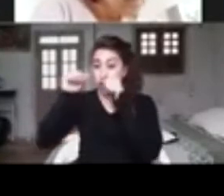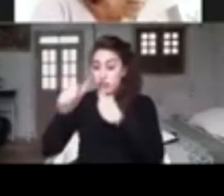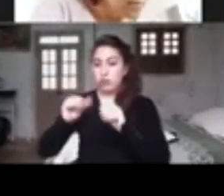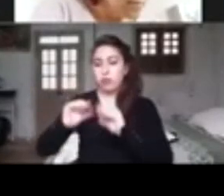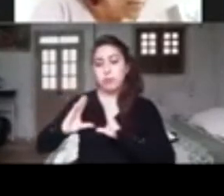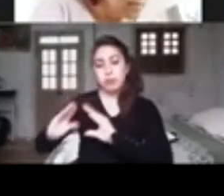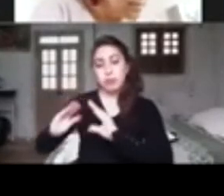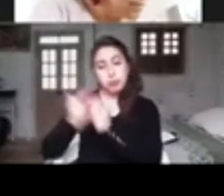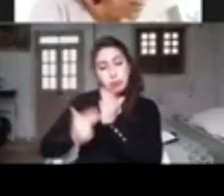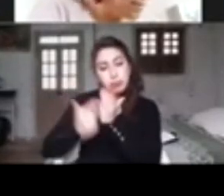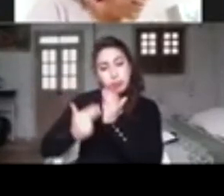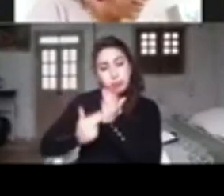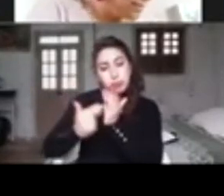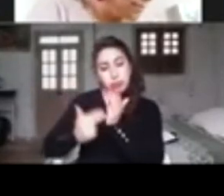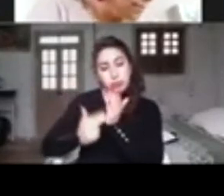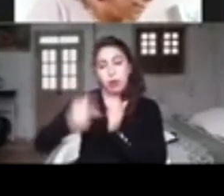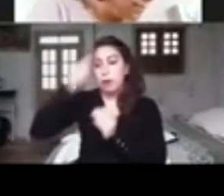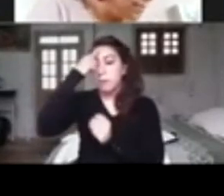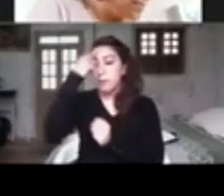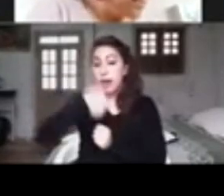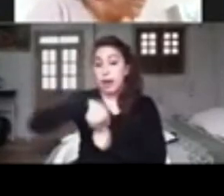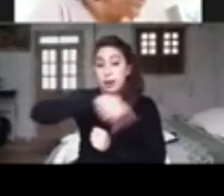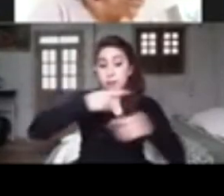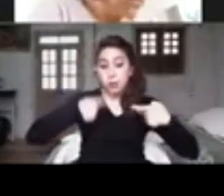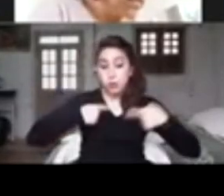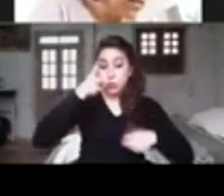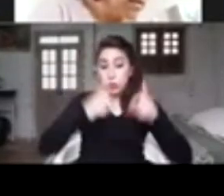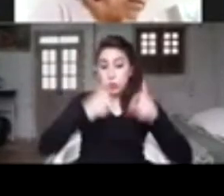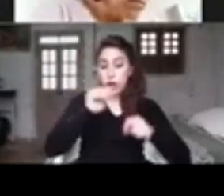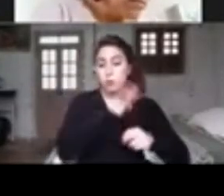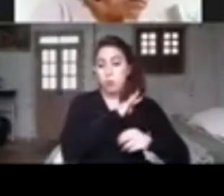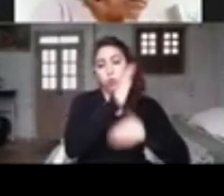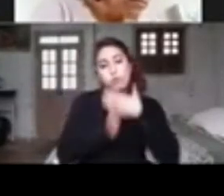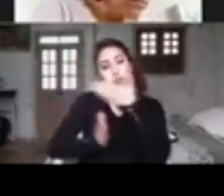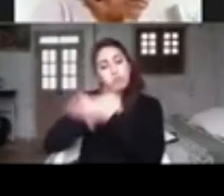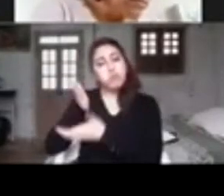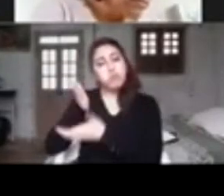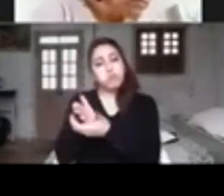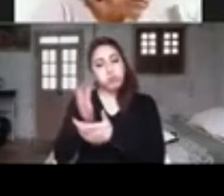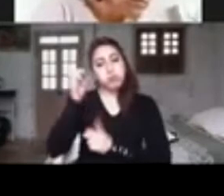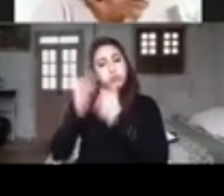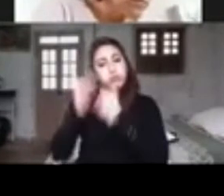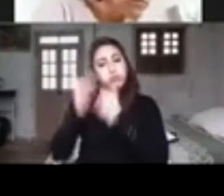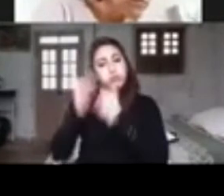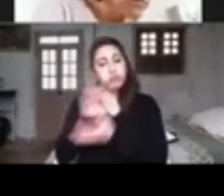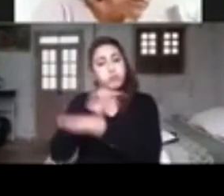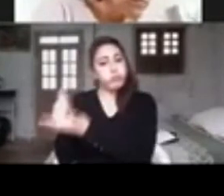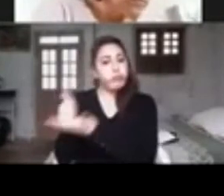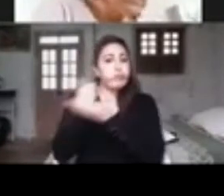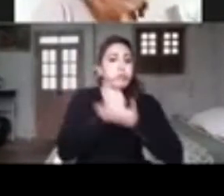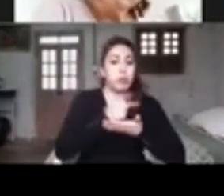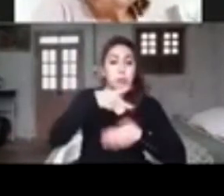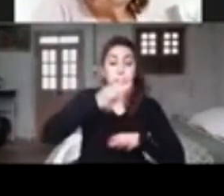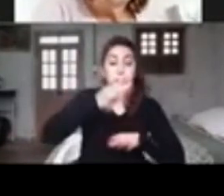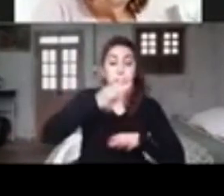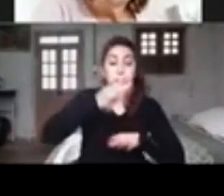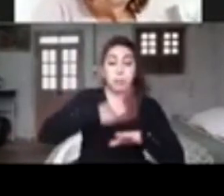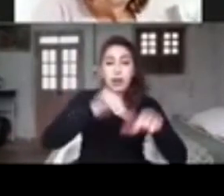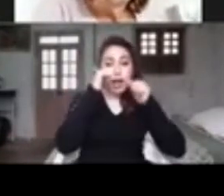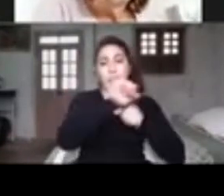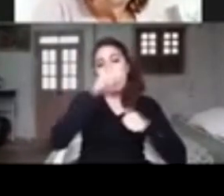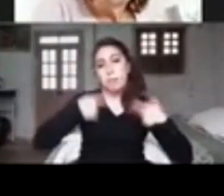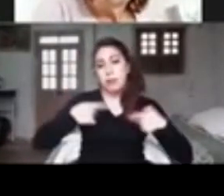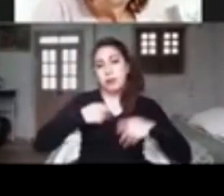población, difundir los derechos con los que cuentan en nuestra Constitución y que no se queden estos en letra muerta, que los exijan